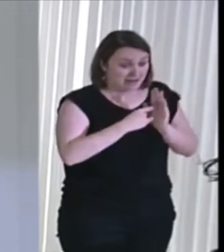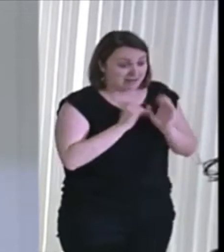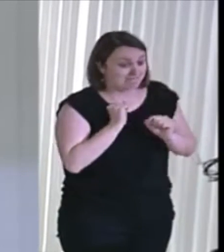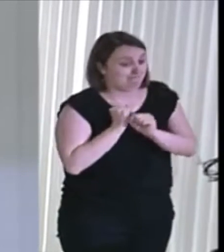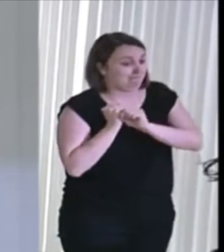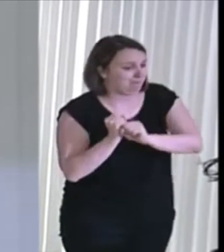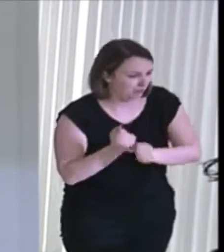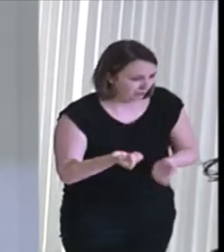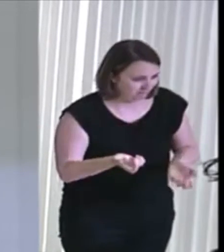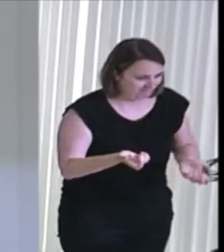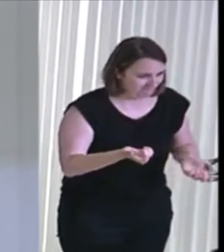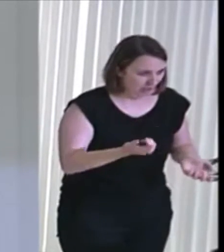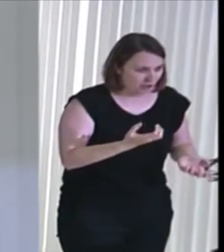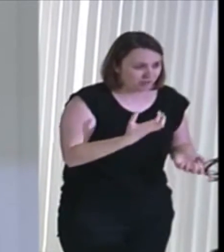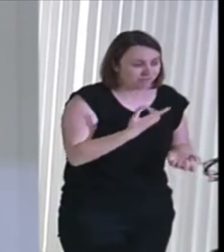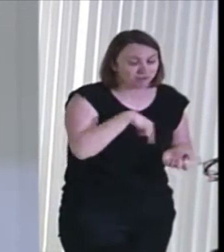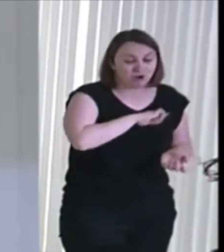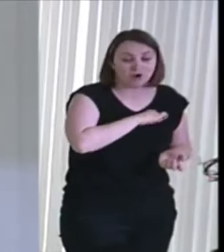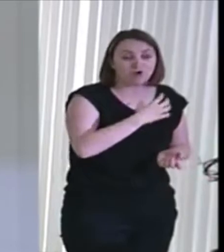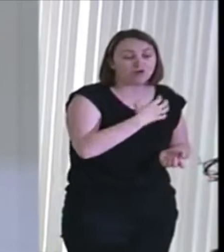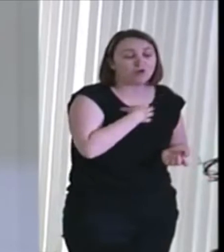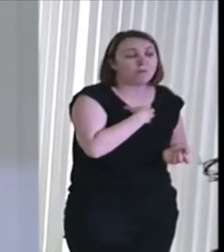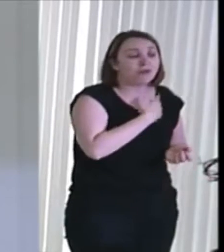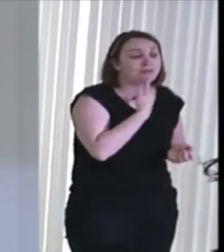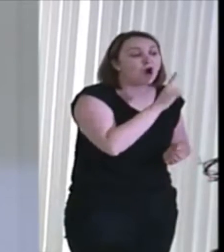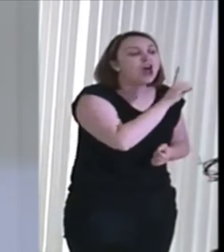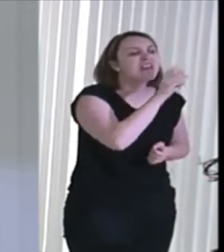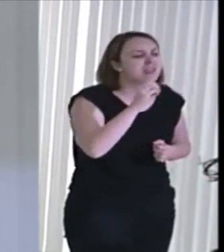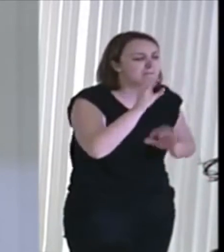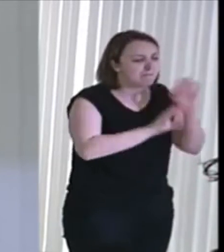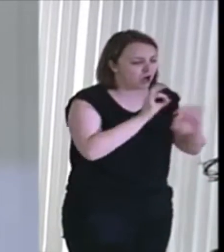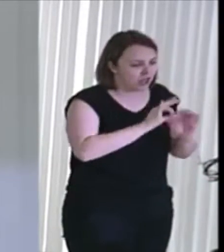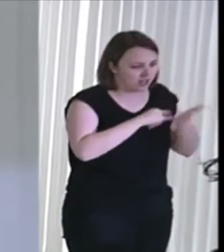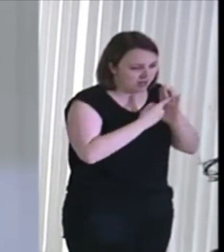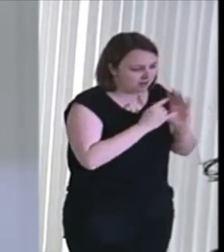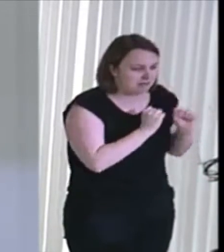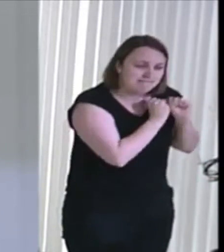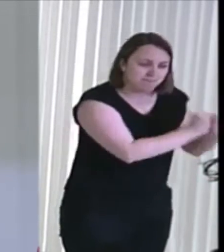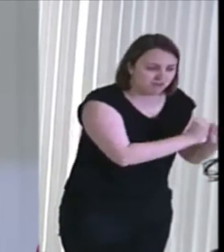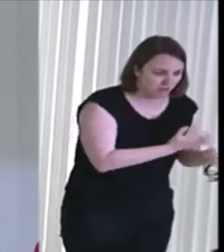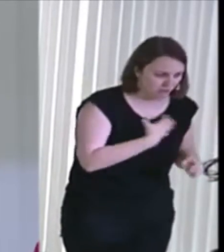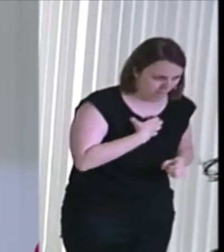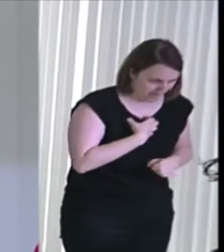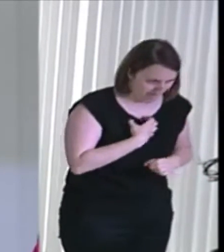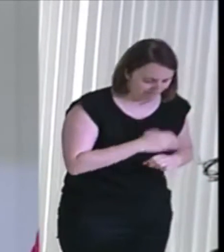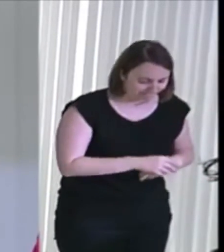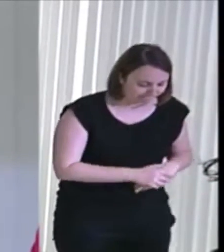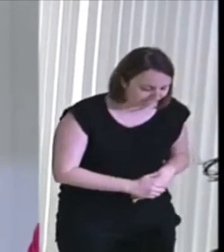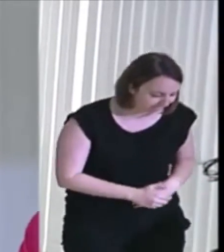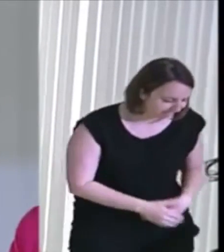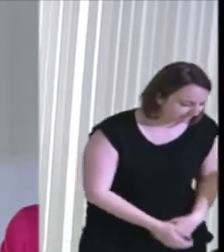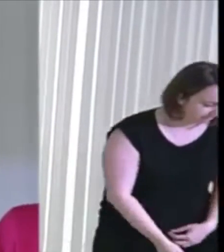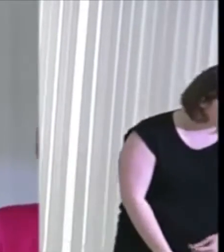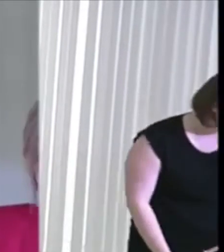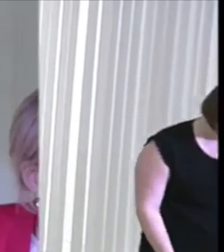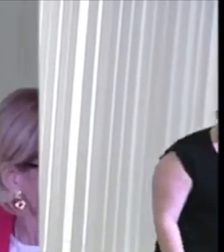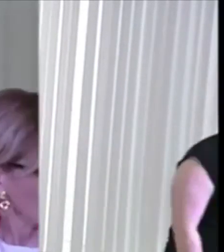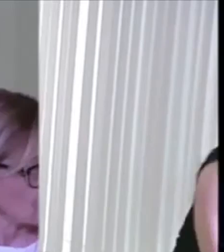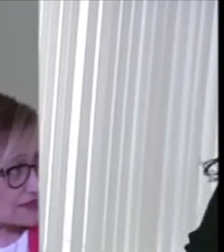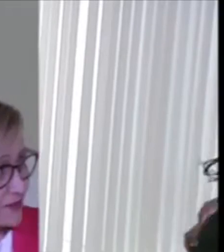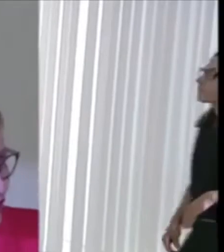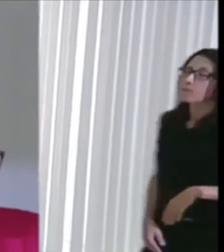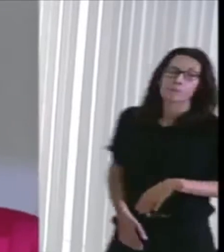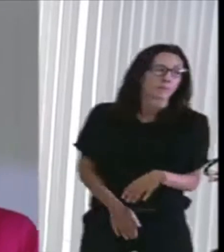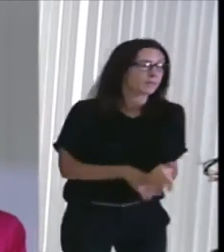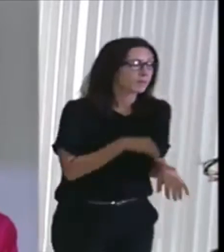no podemos dejar que sea el 100% de nuestro, de nuestro proyecto. Beatriz, afirmas que si hay que